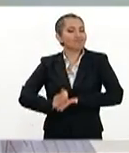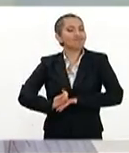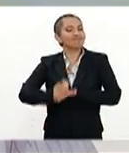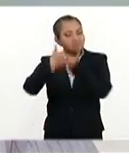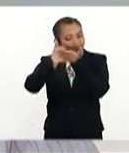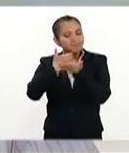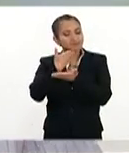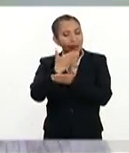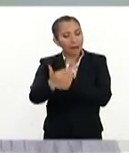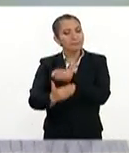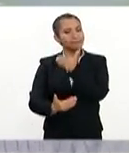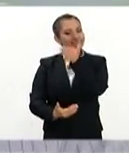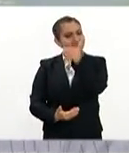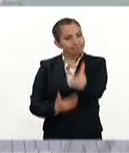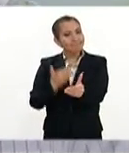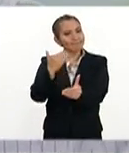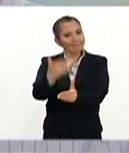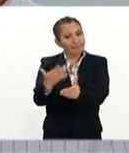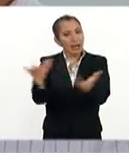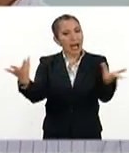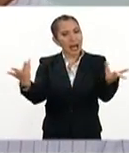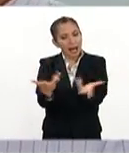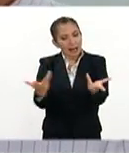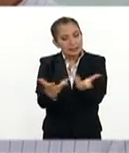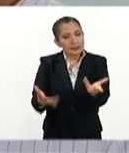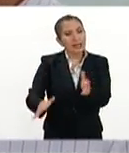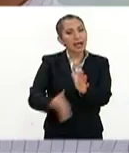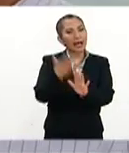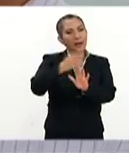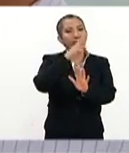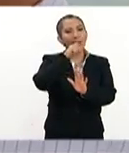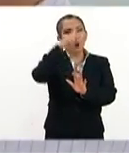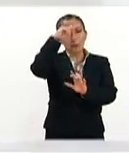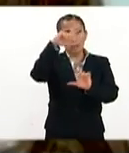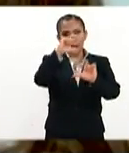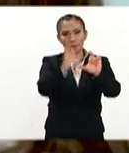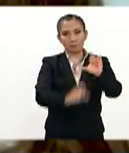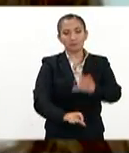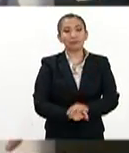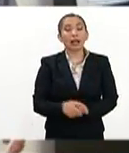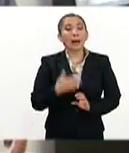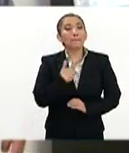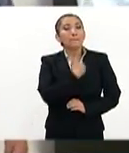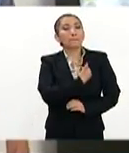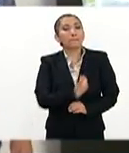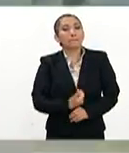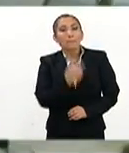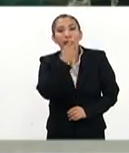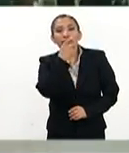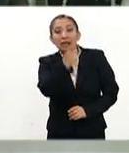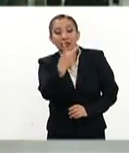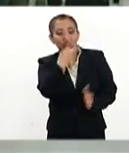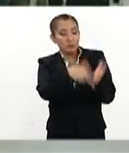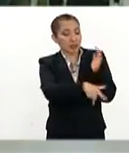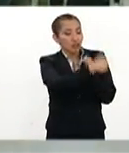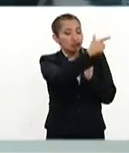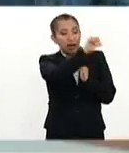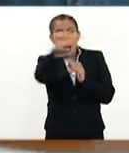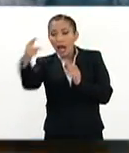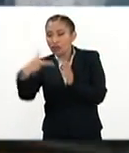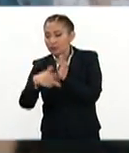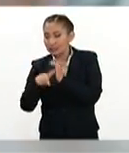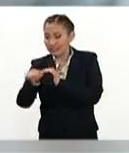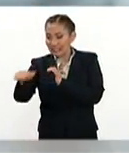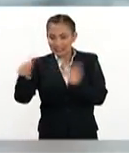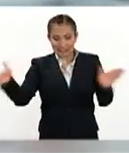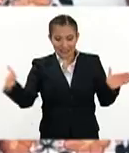permitan ir avanzando en la edificación de una mejor nación. El presidente destacó que de 2012 a